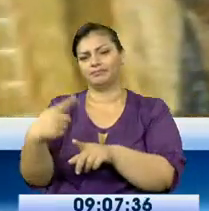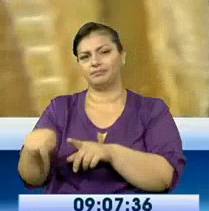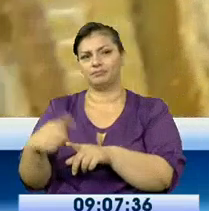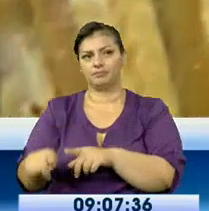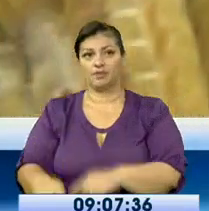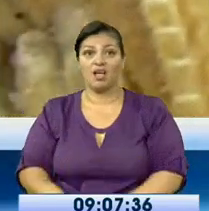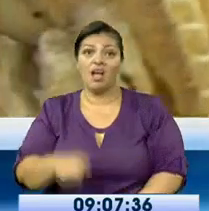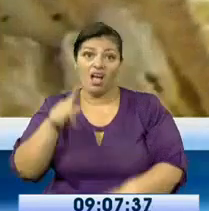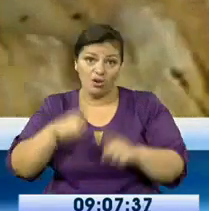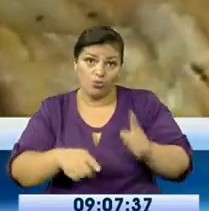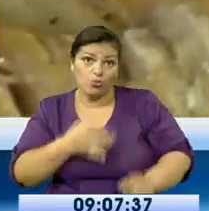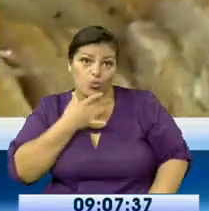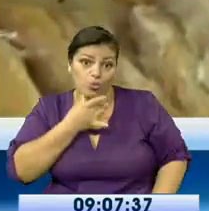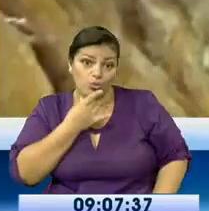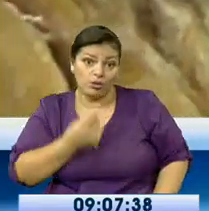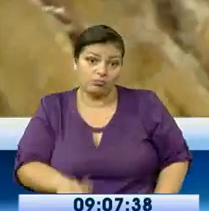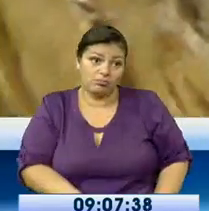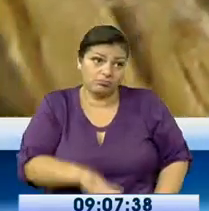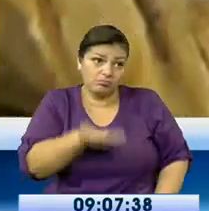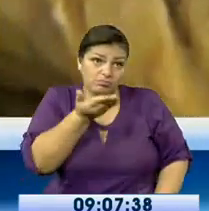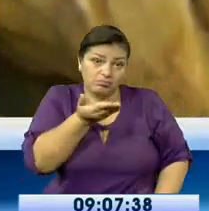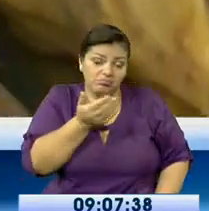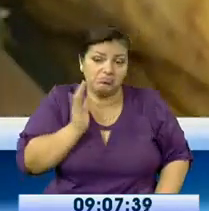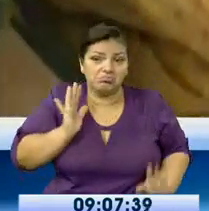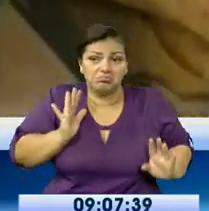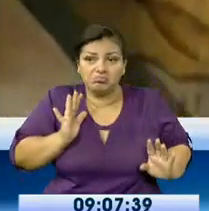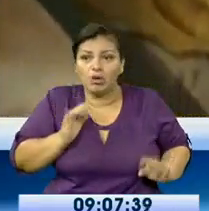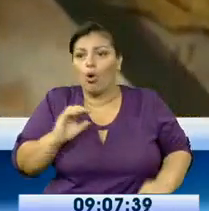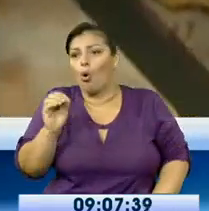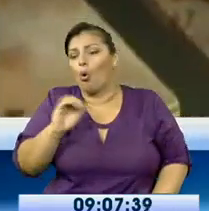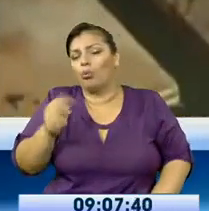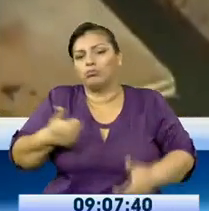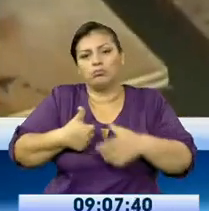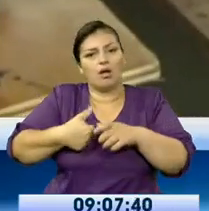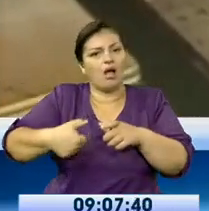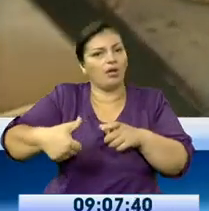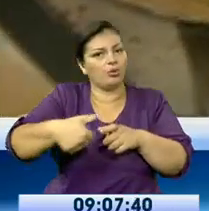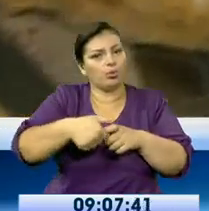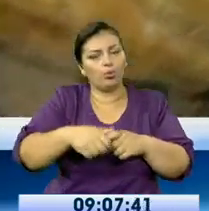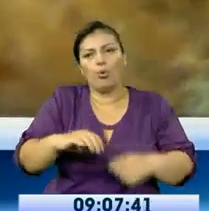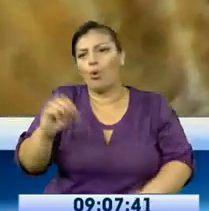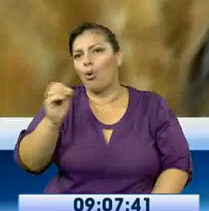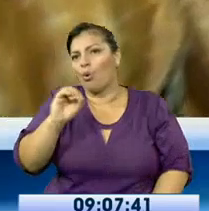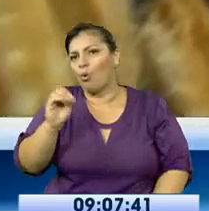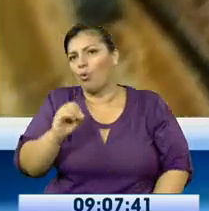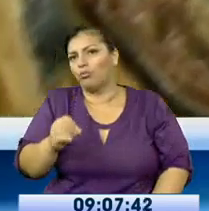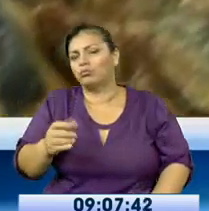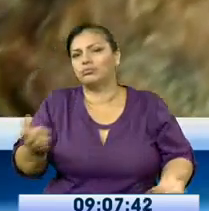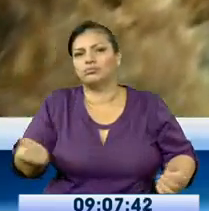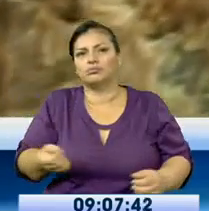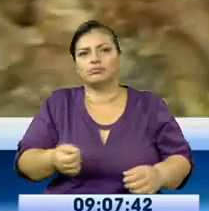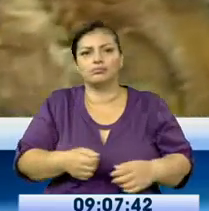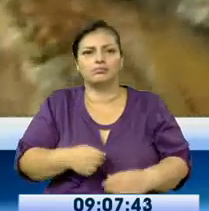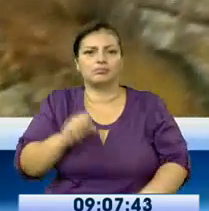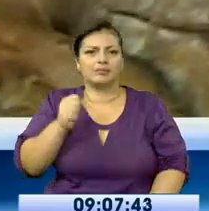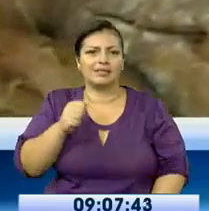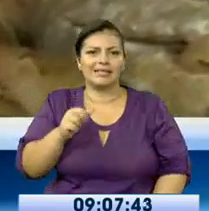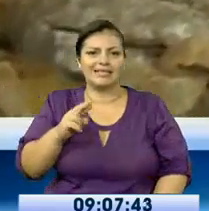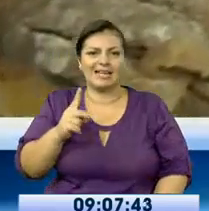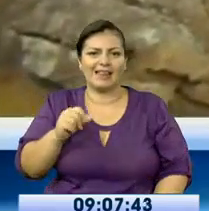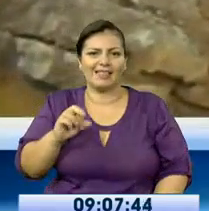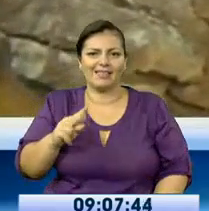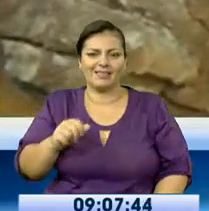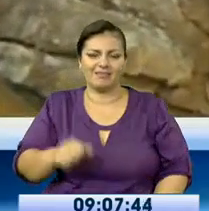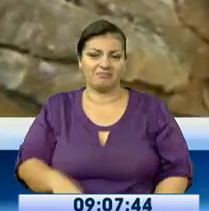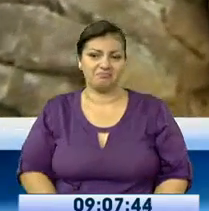que le gusta Bueno le ponen sardina le ponen atún digo sinceramente no es lo mismo No es lo